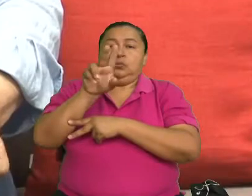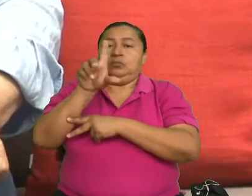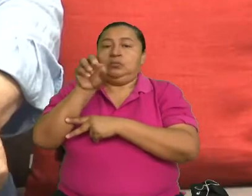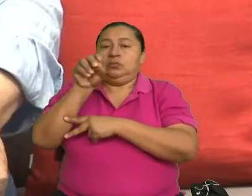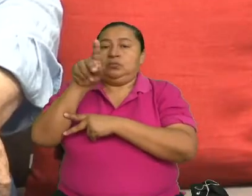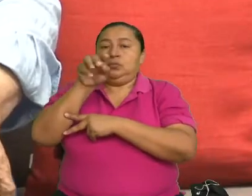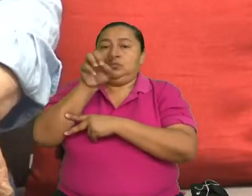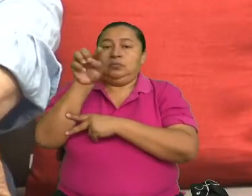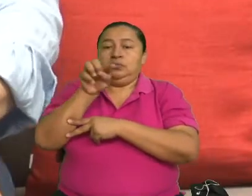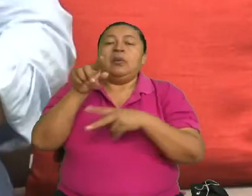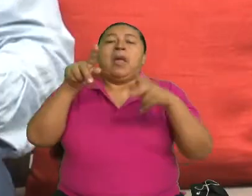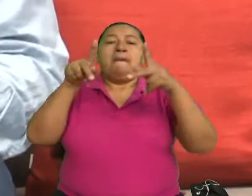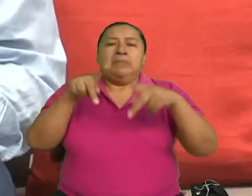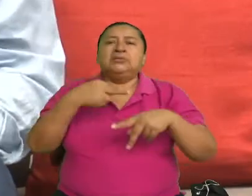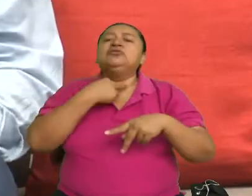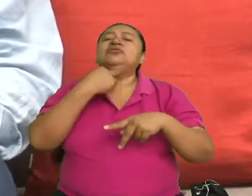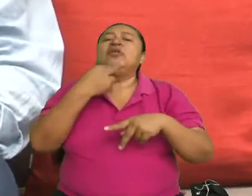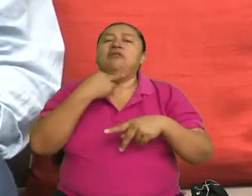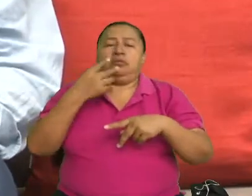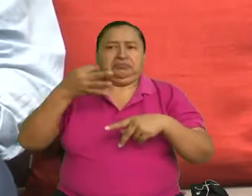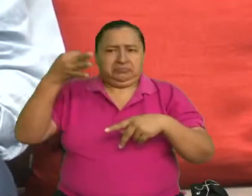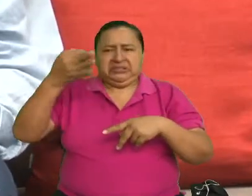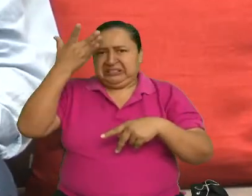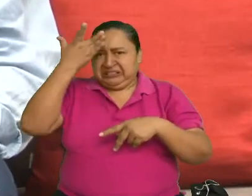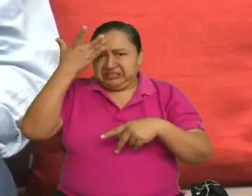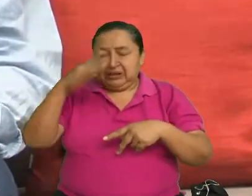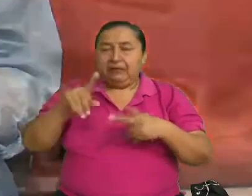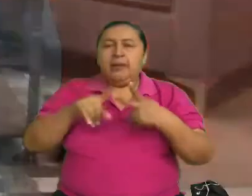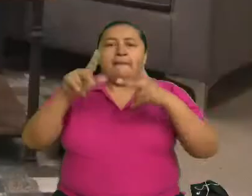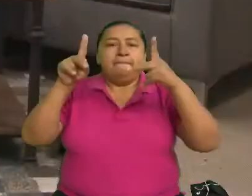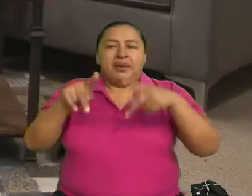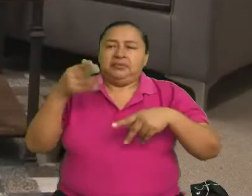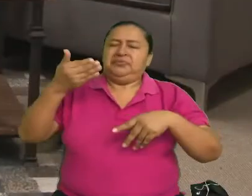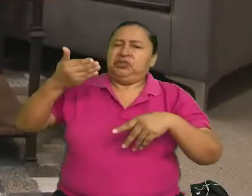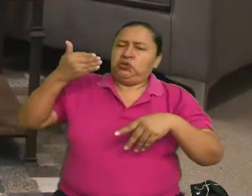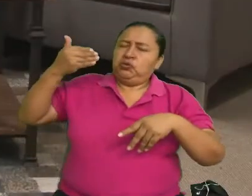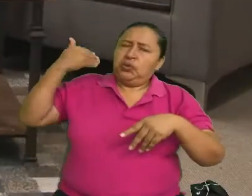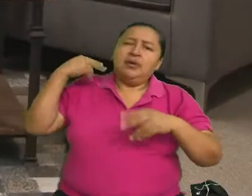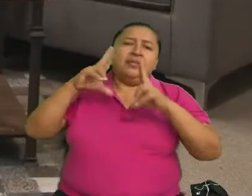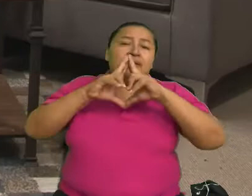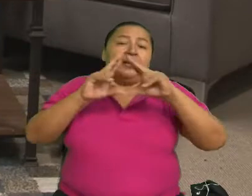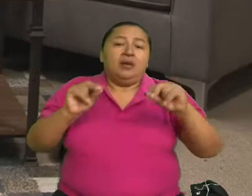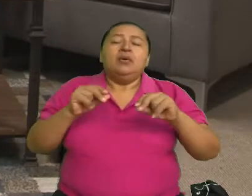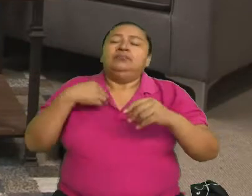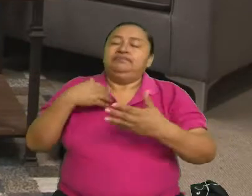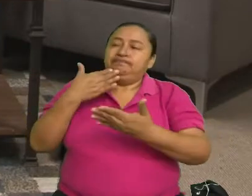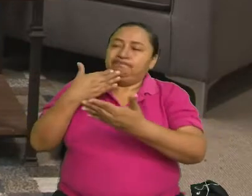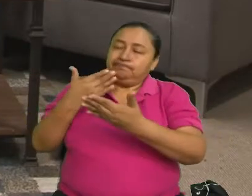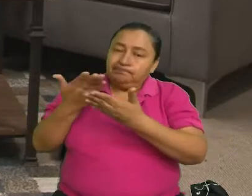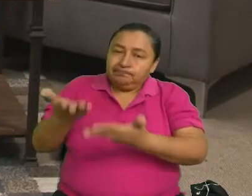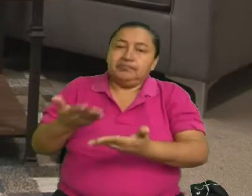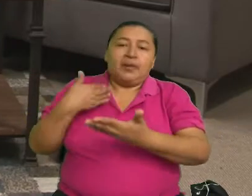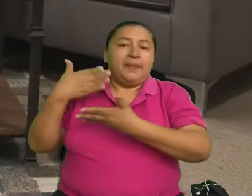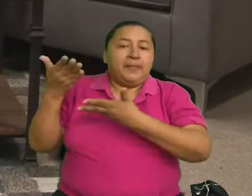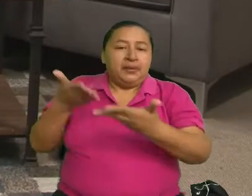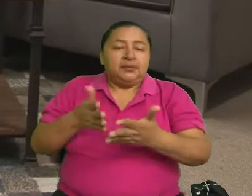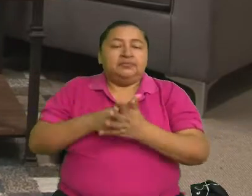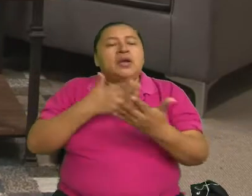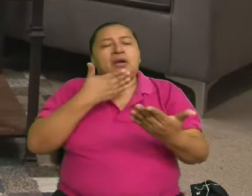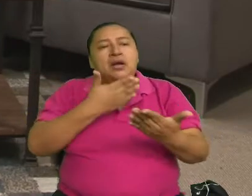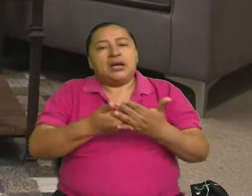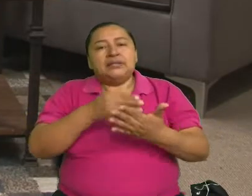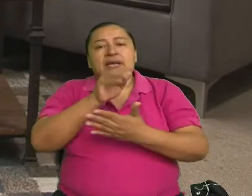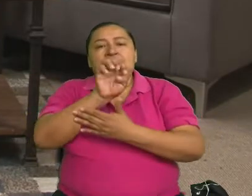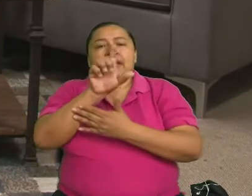autorizada, creo, pero también historiador cultural nicaragüense. Un placer grato contar con su presencia, compañero Wilmor. Muchas gracias, Wilmor. Elmer Marcia, te felicito por el programa.